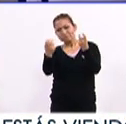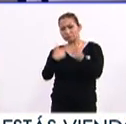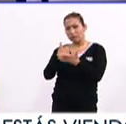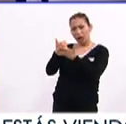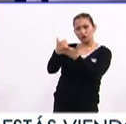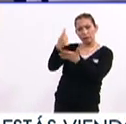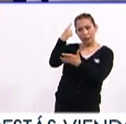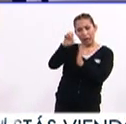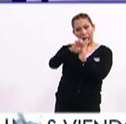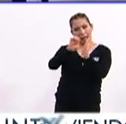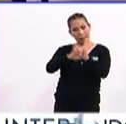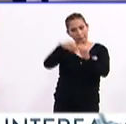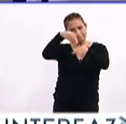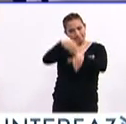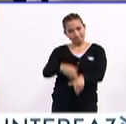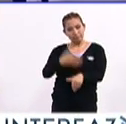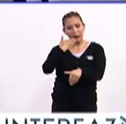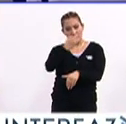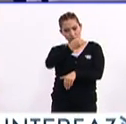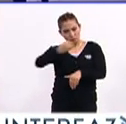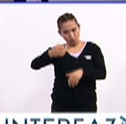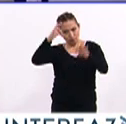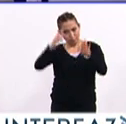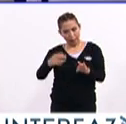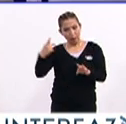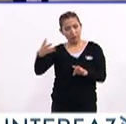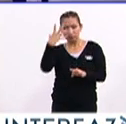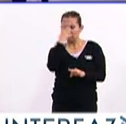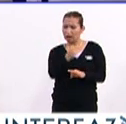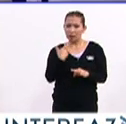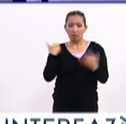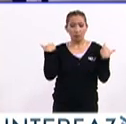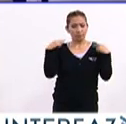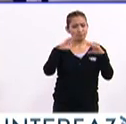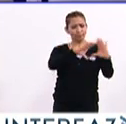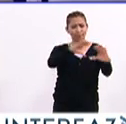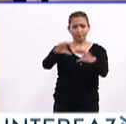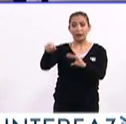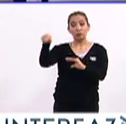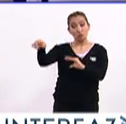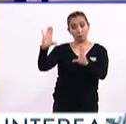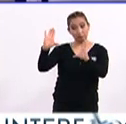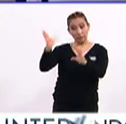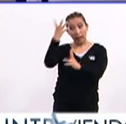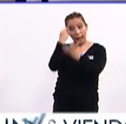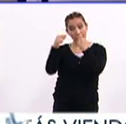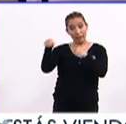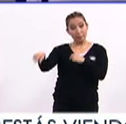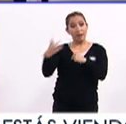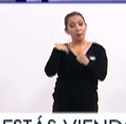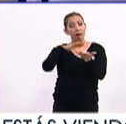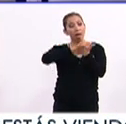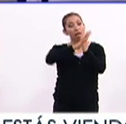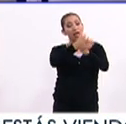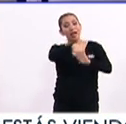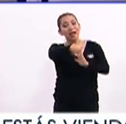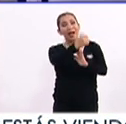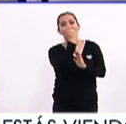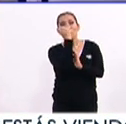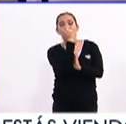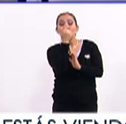enseñar a ser ético, a conducirte en esta profesión que es tan bonita como la docencia, te va a enseñar a transformar a tus